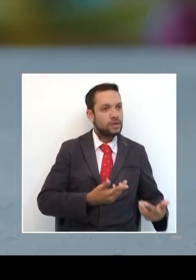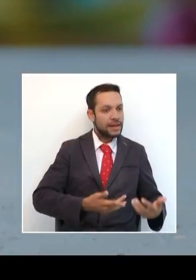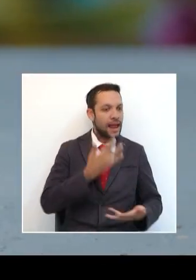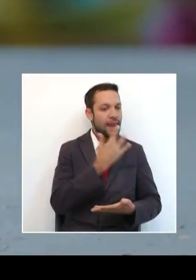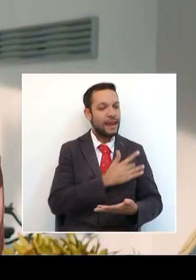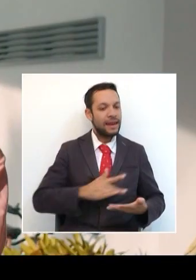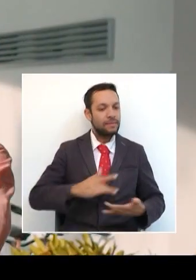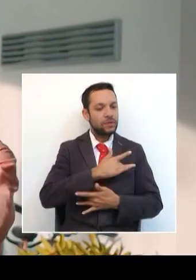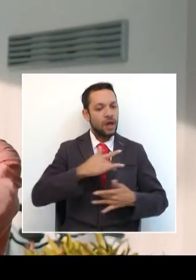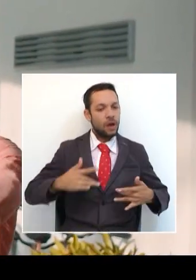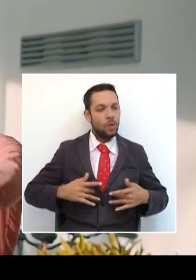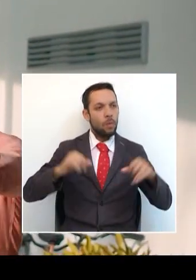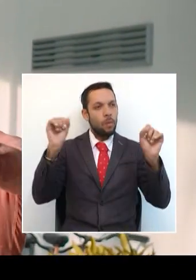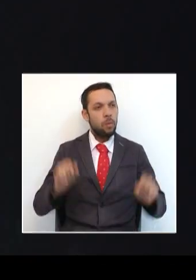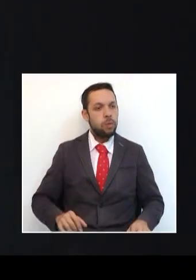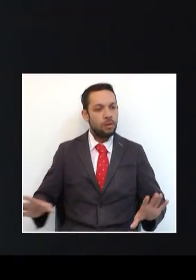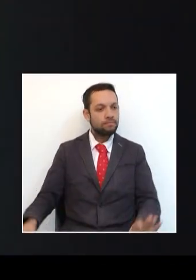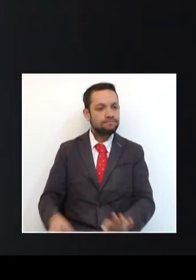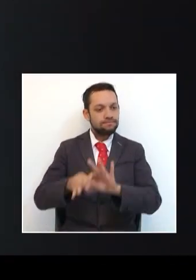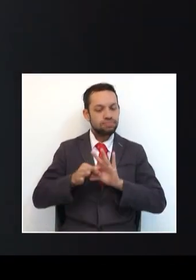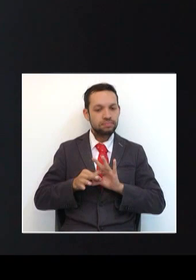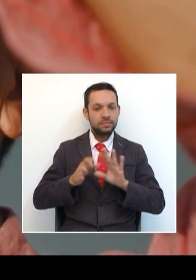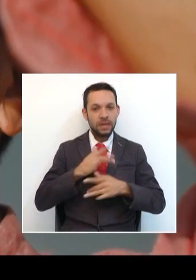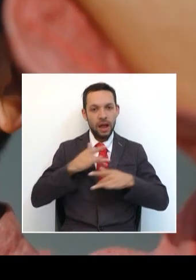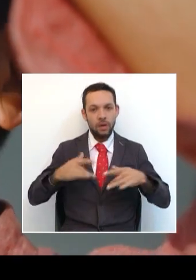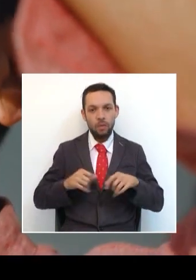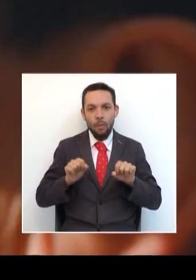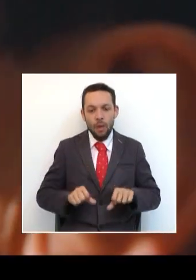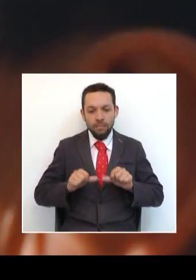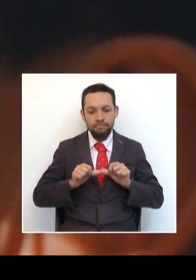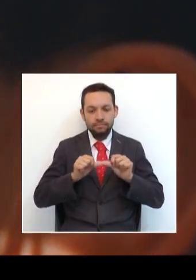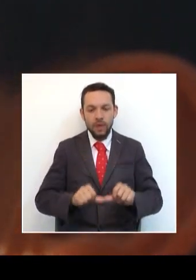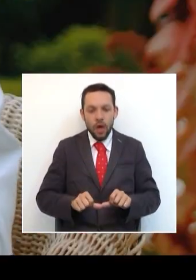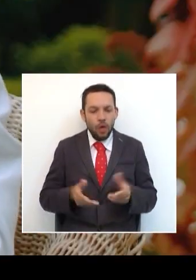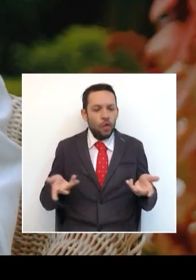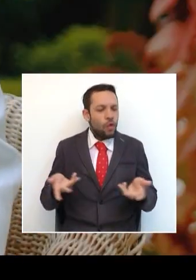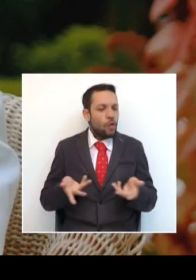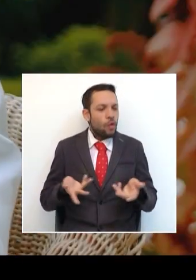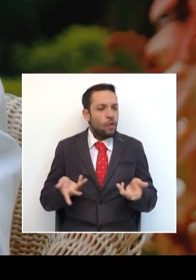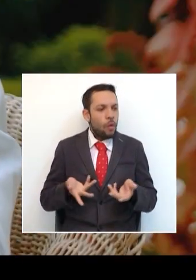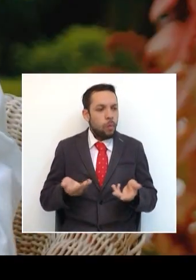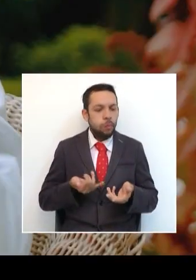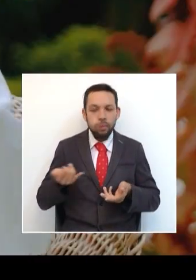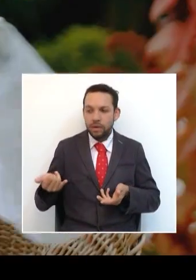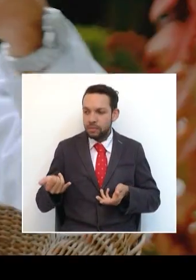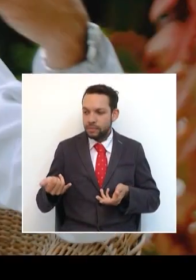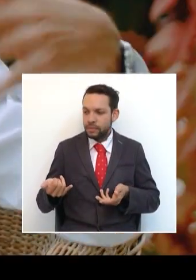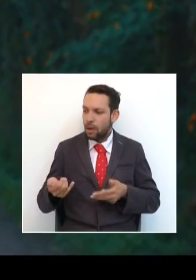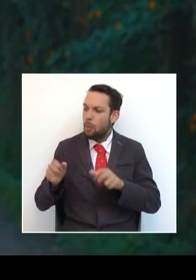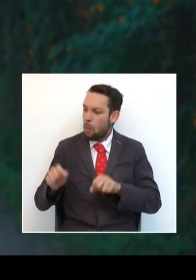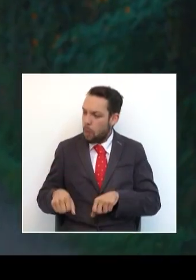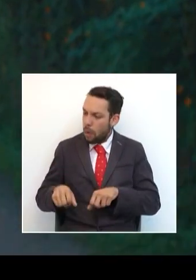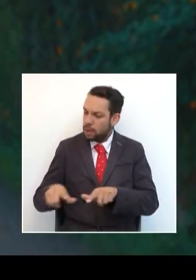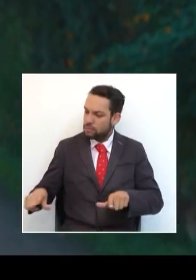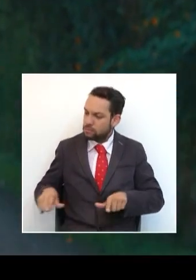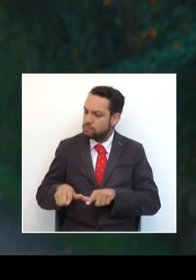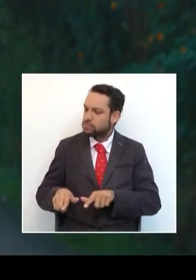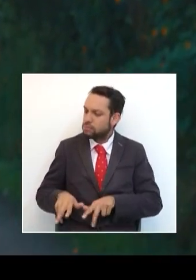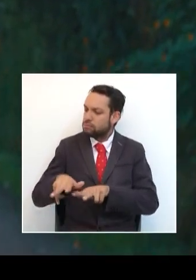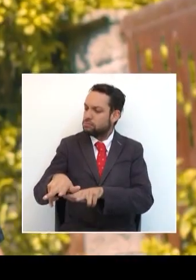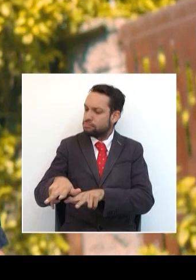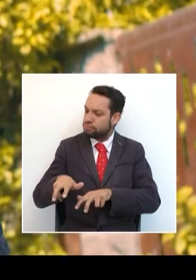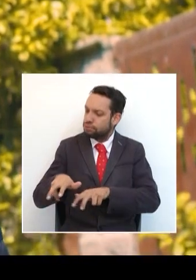dice, sí se puede ejercer una medicina diferente. ¿Desde dónde? Desde esto, desde la huerta, que en